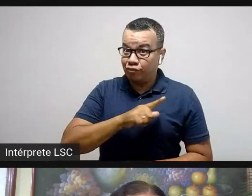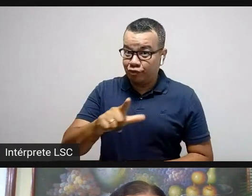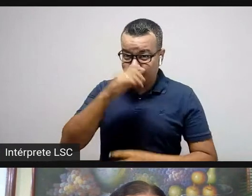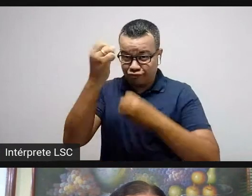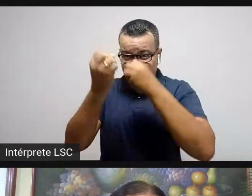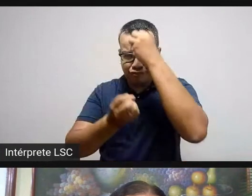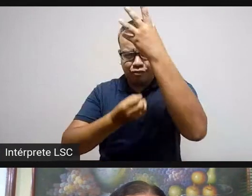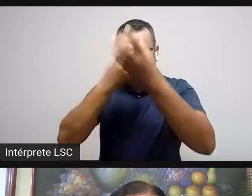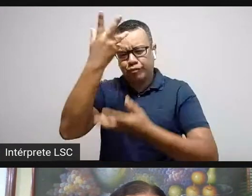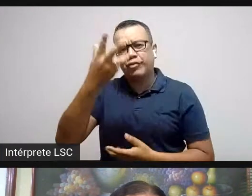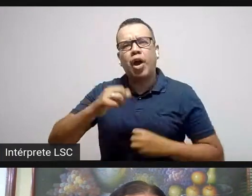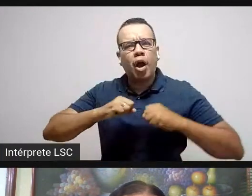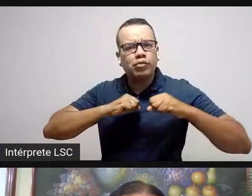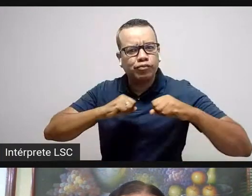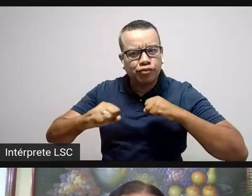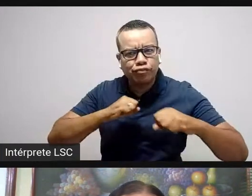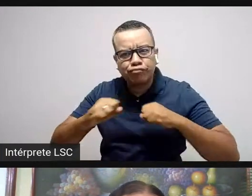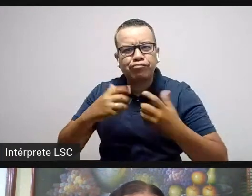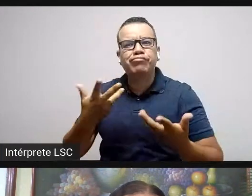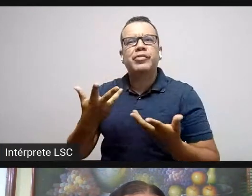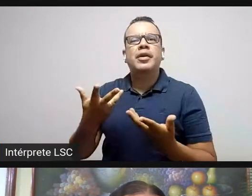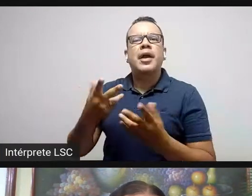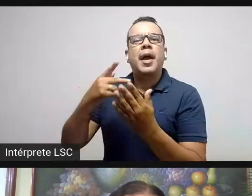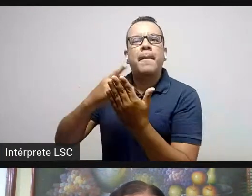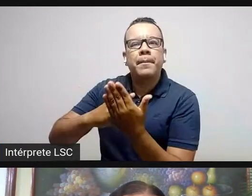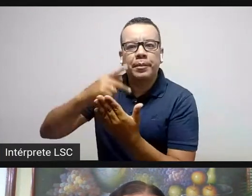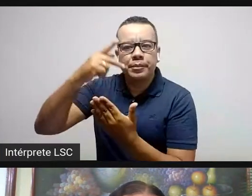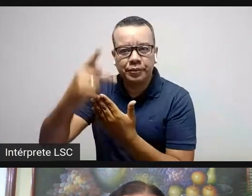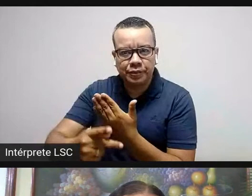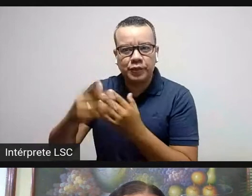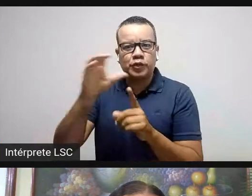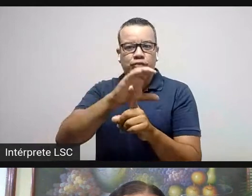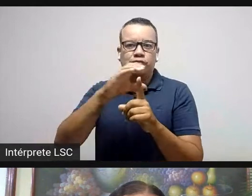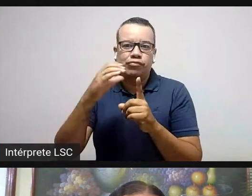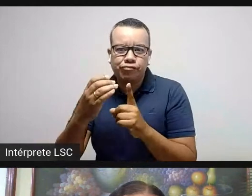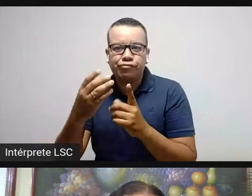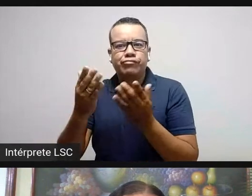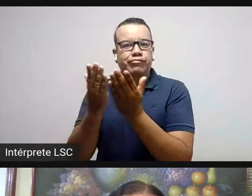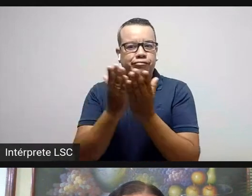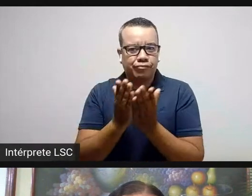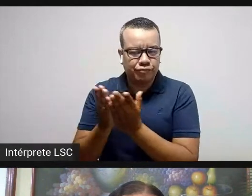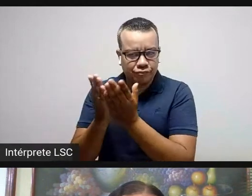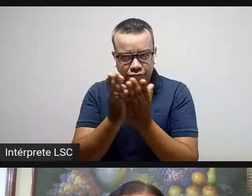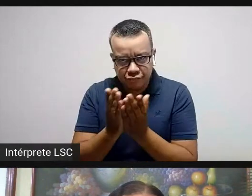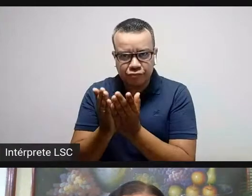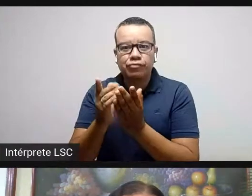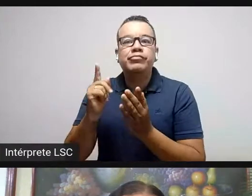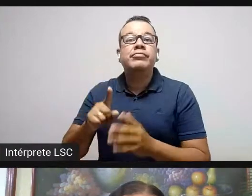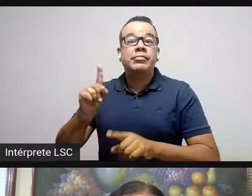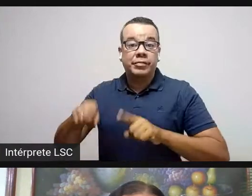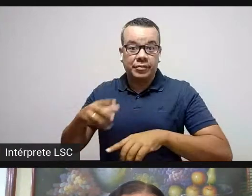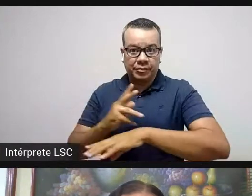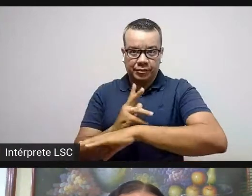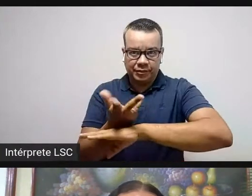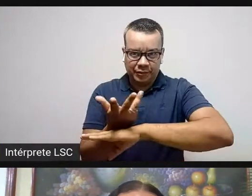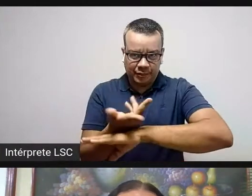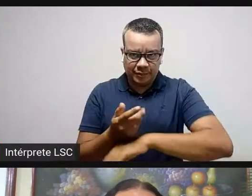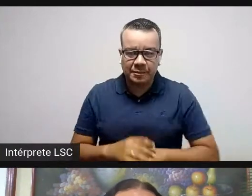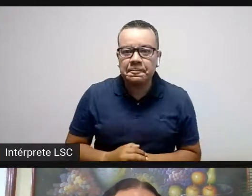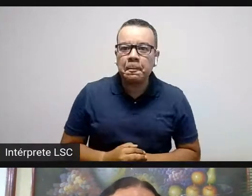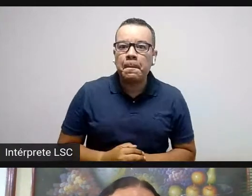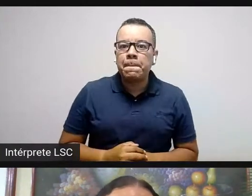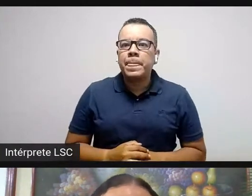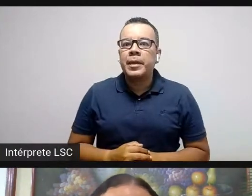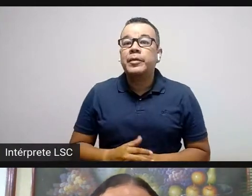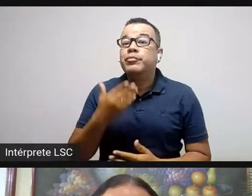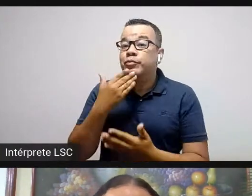y realización de proyectos culturales, educativos y artísticos. Buenas noches, Carolina. Muchas gracias por estar aquí con